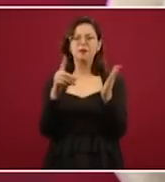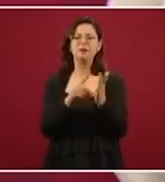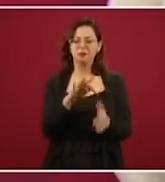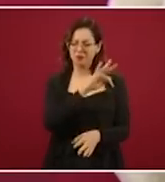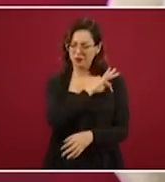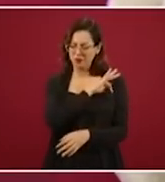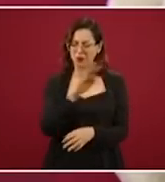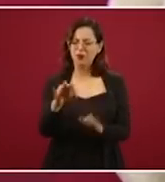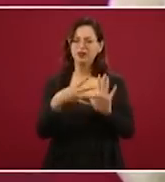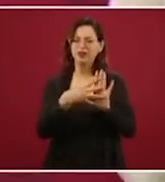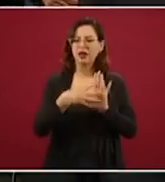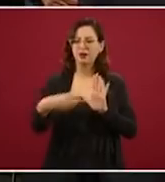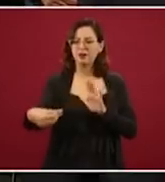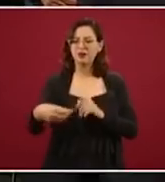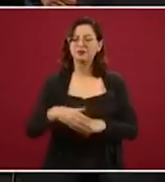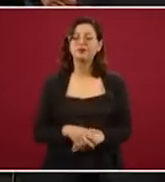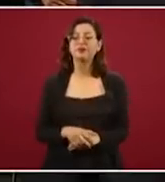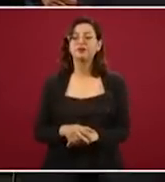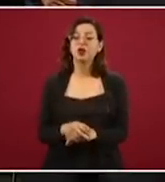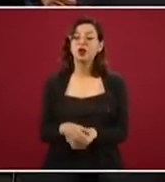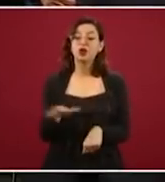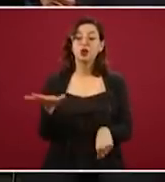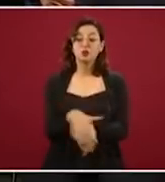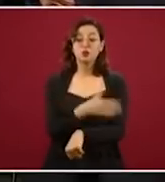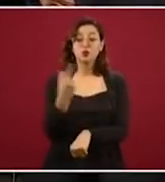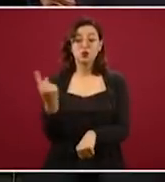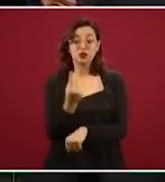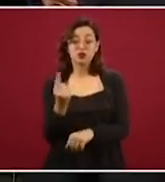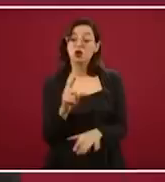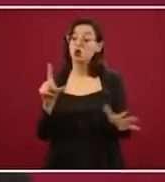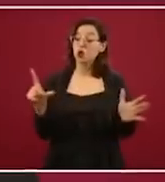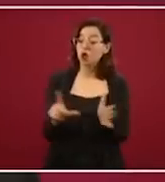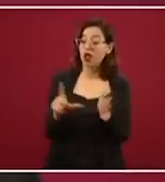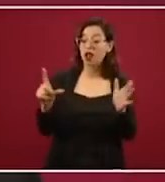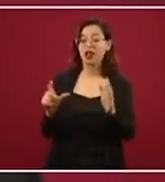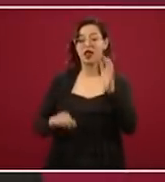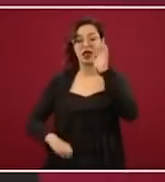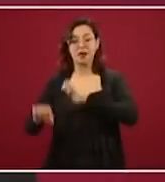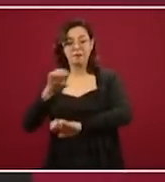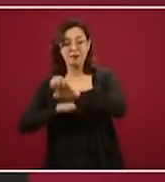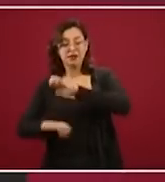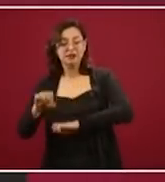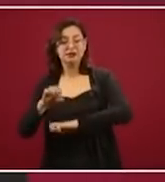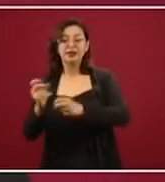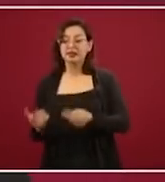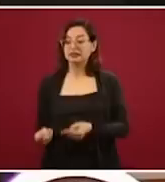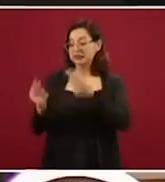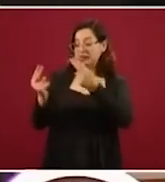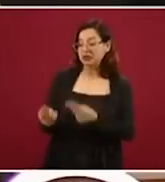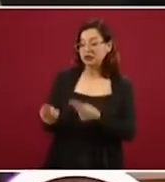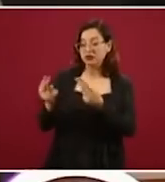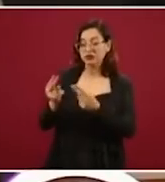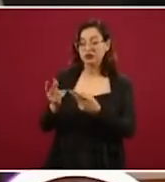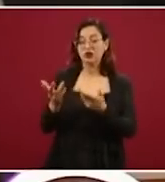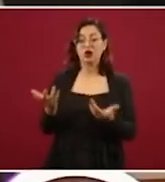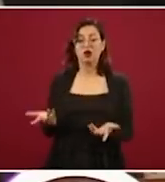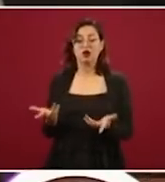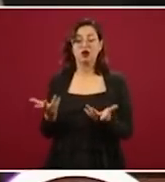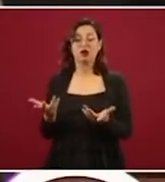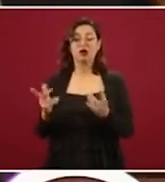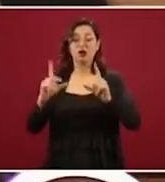porque un establecimiento comercial, una empresa, pues no solo es